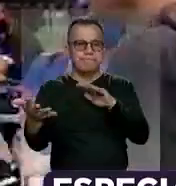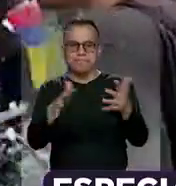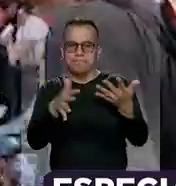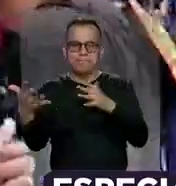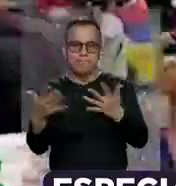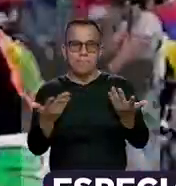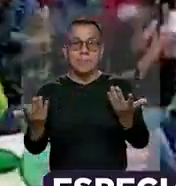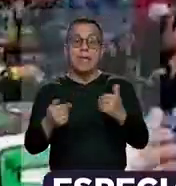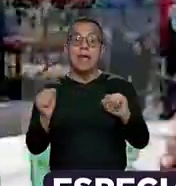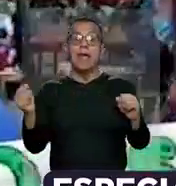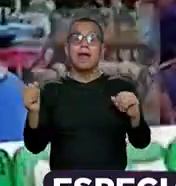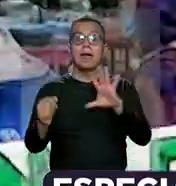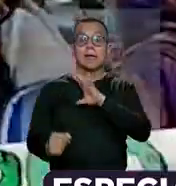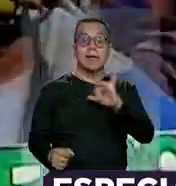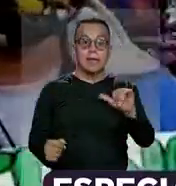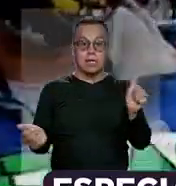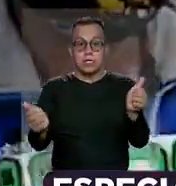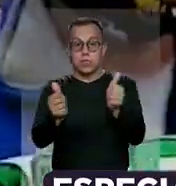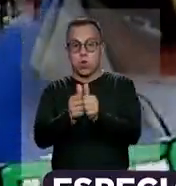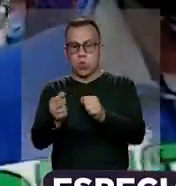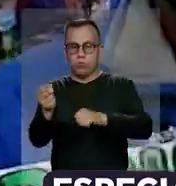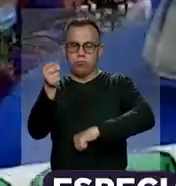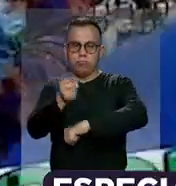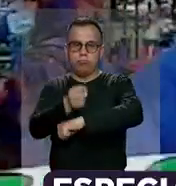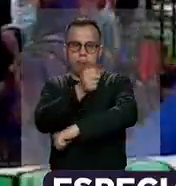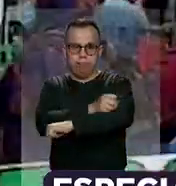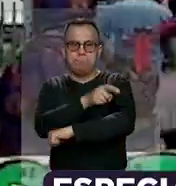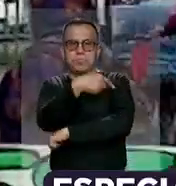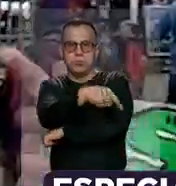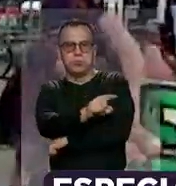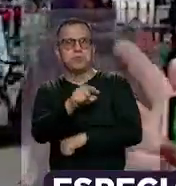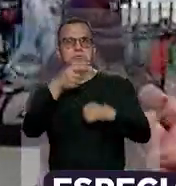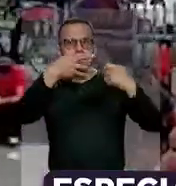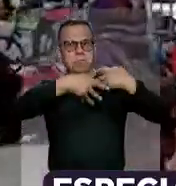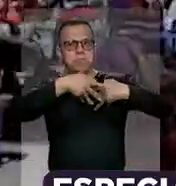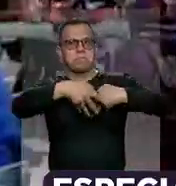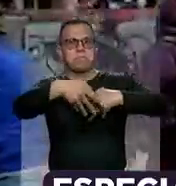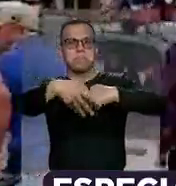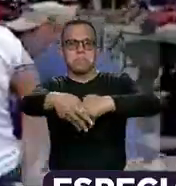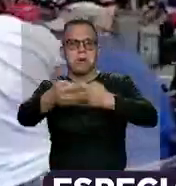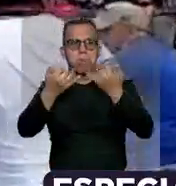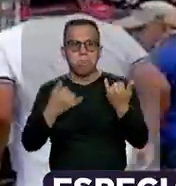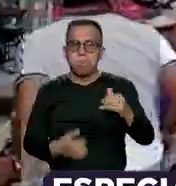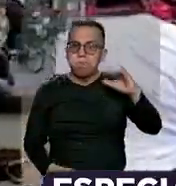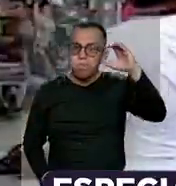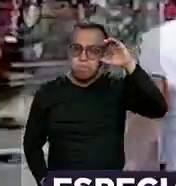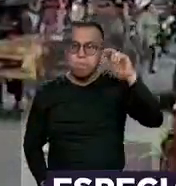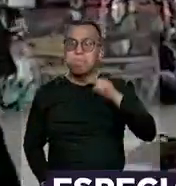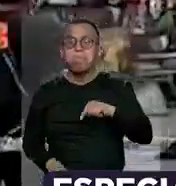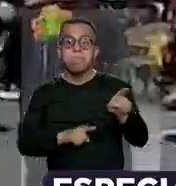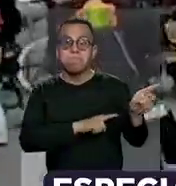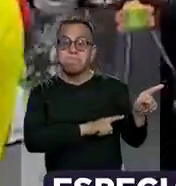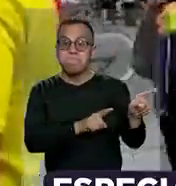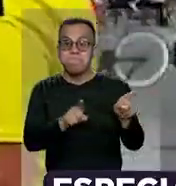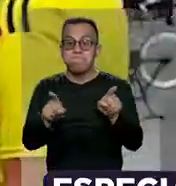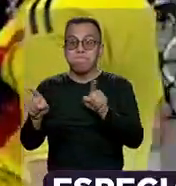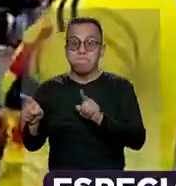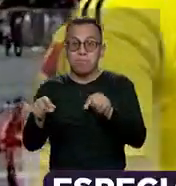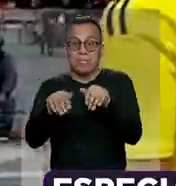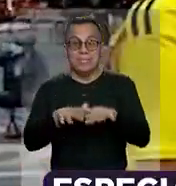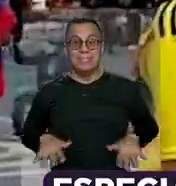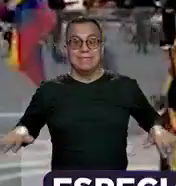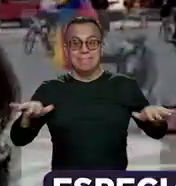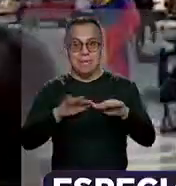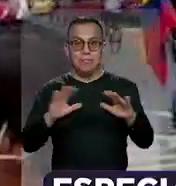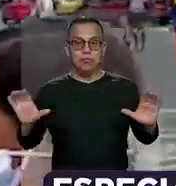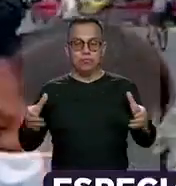de Avenida Cali con Avenida Suba. Son decenas de manifestantes los que en este momento hacen presencia en esta zona de